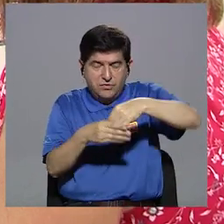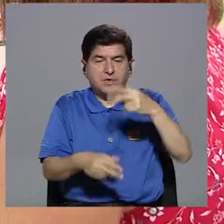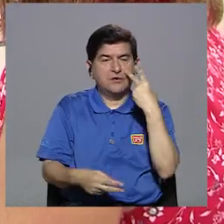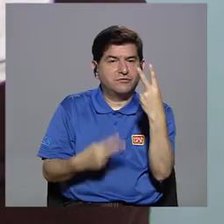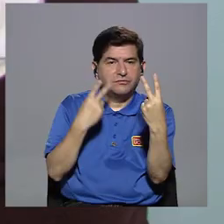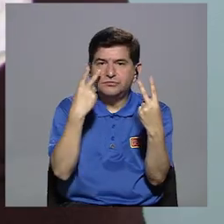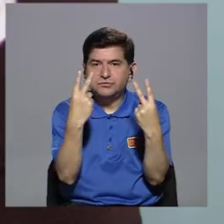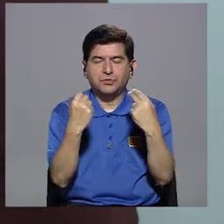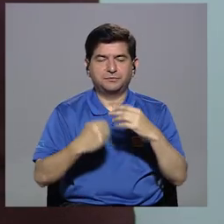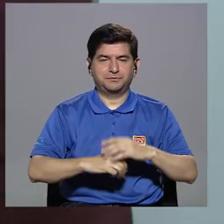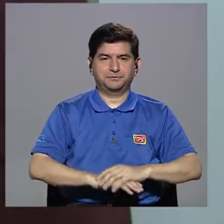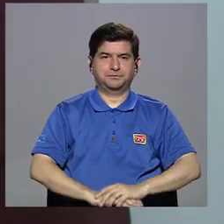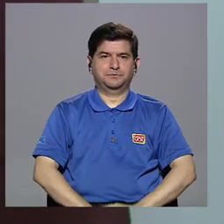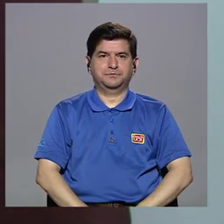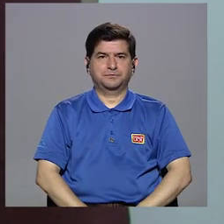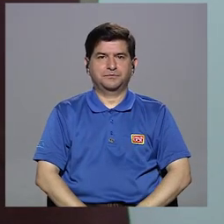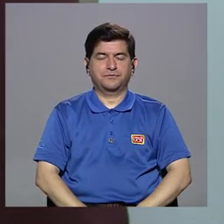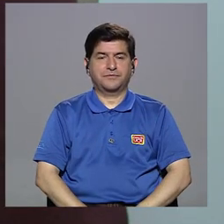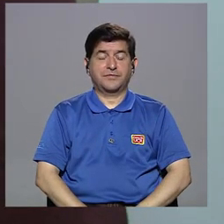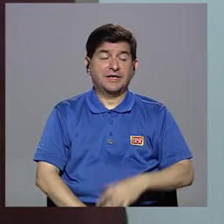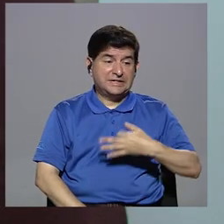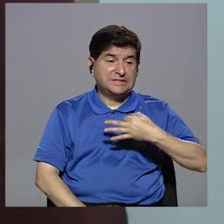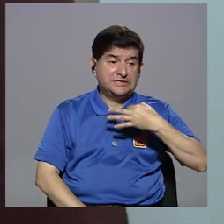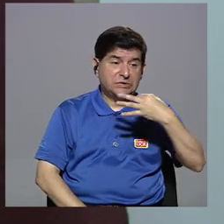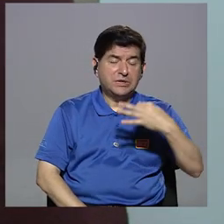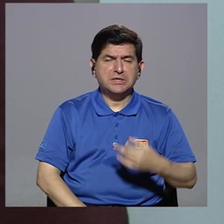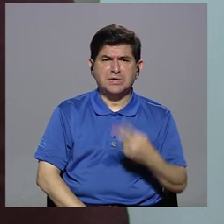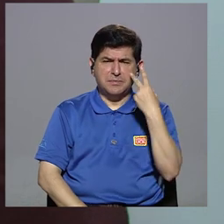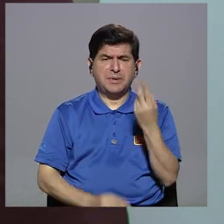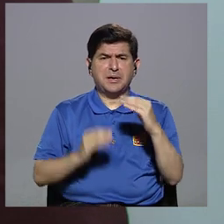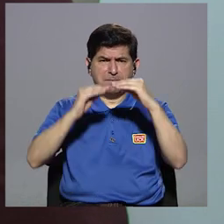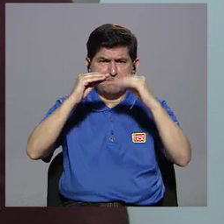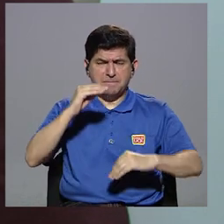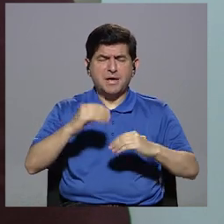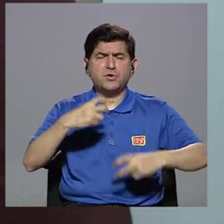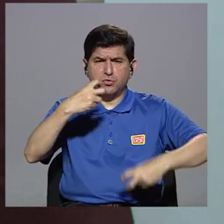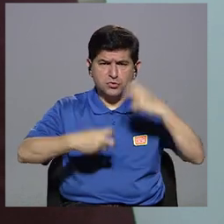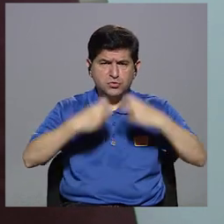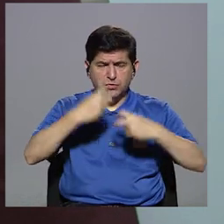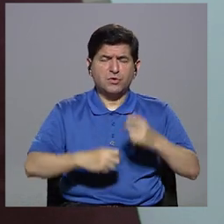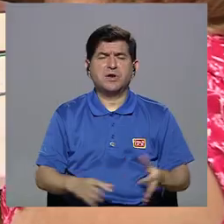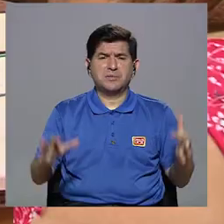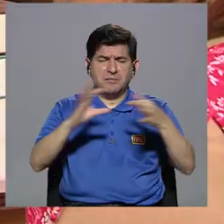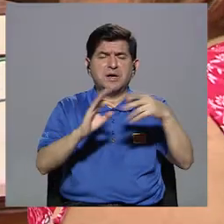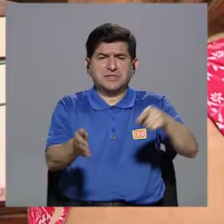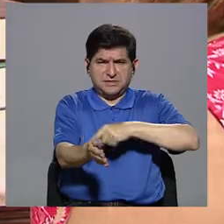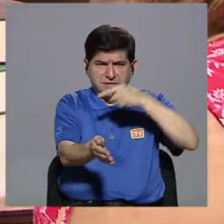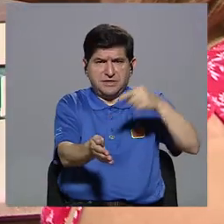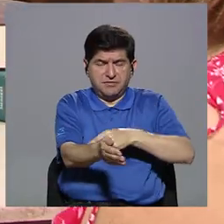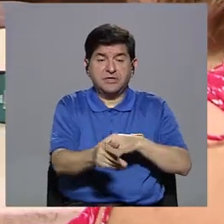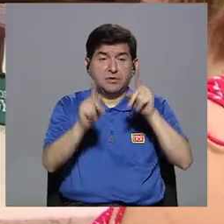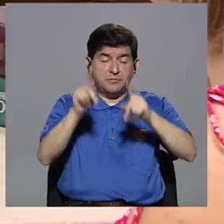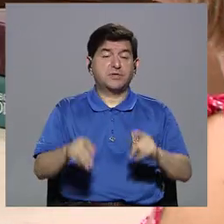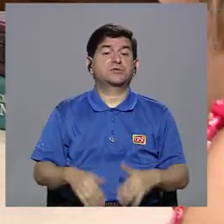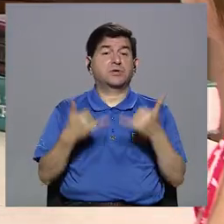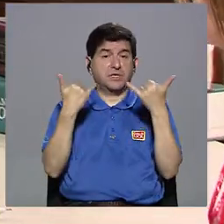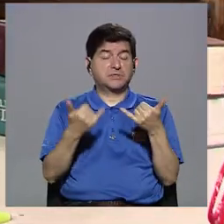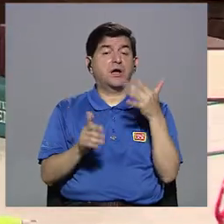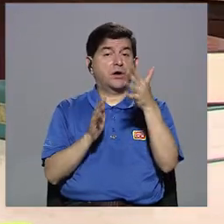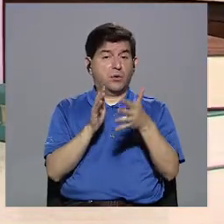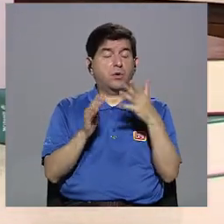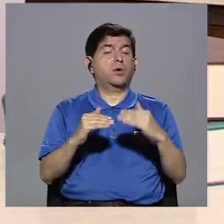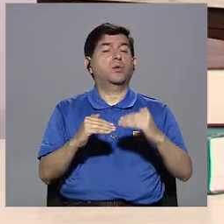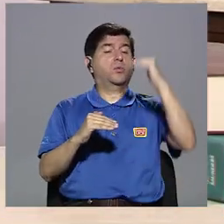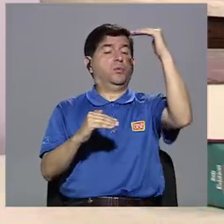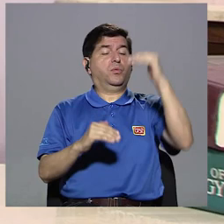la visión cada dia dichosamente vemos menos retinopatía diabética porque cada día los pacientes se cuidan